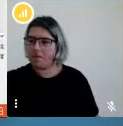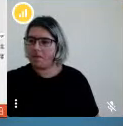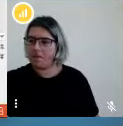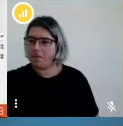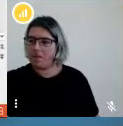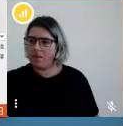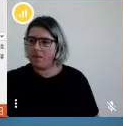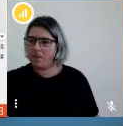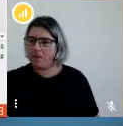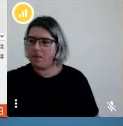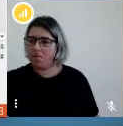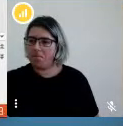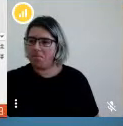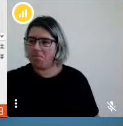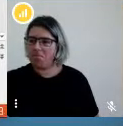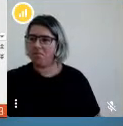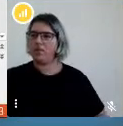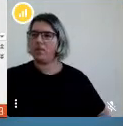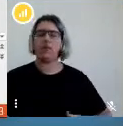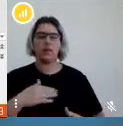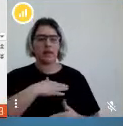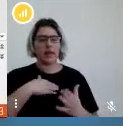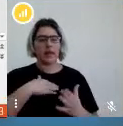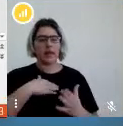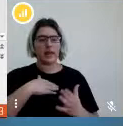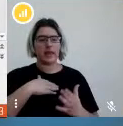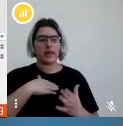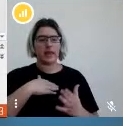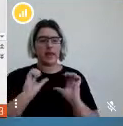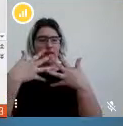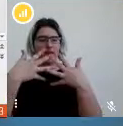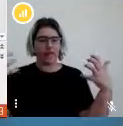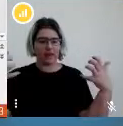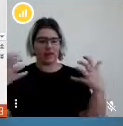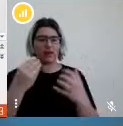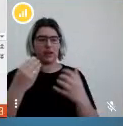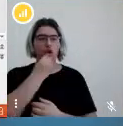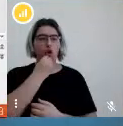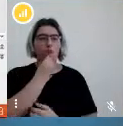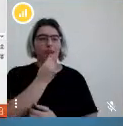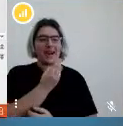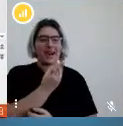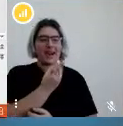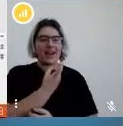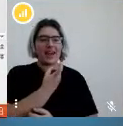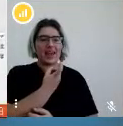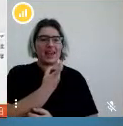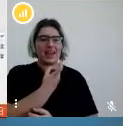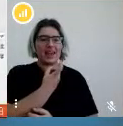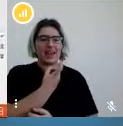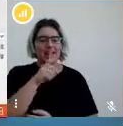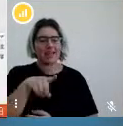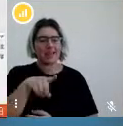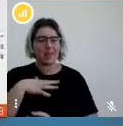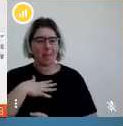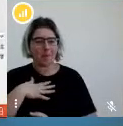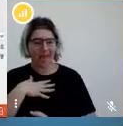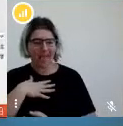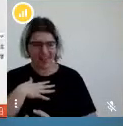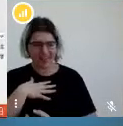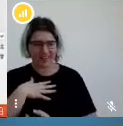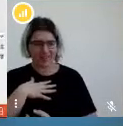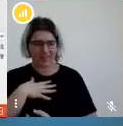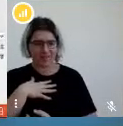frase de Robert Battle, y es que comer no es una necesidad, sino que también es un placer. Entonces me gustaría